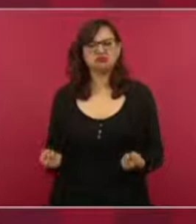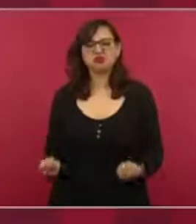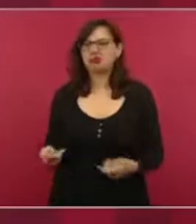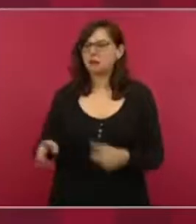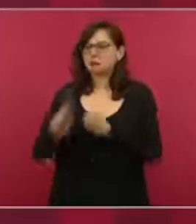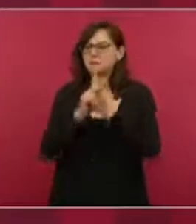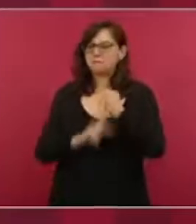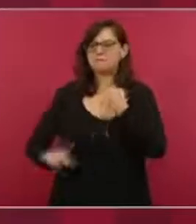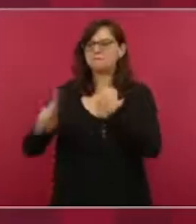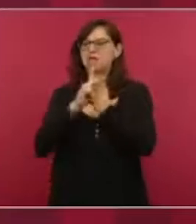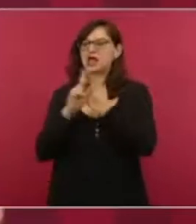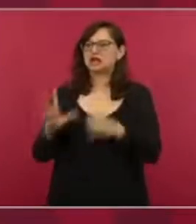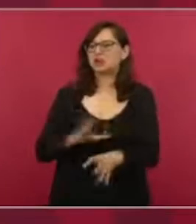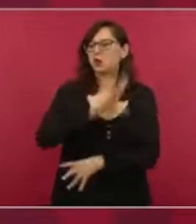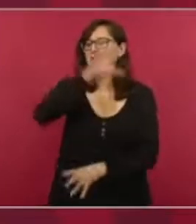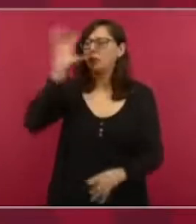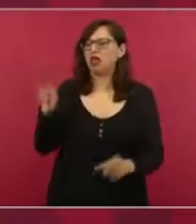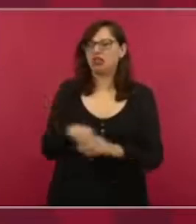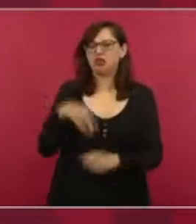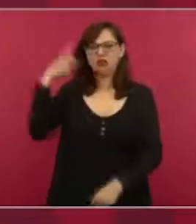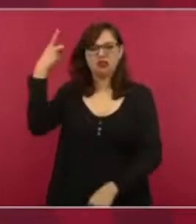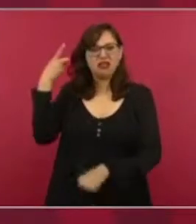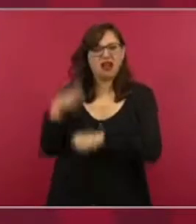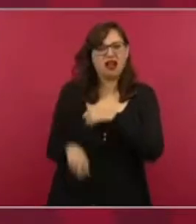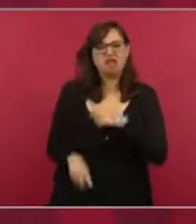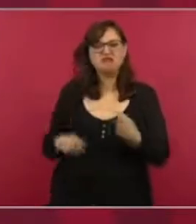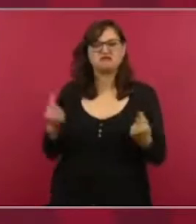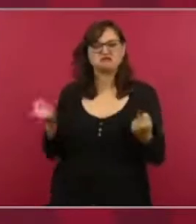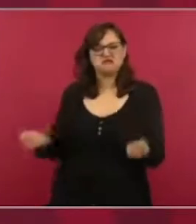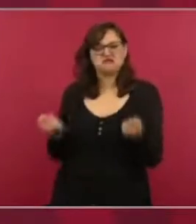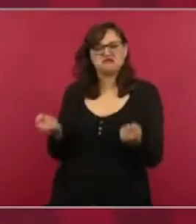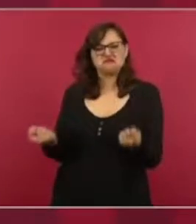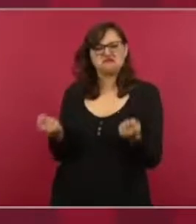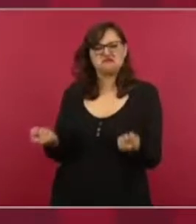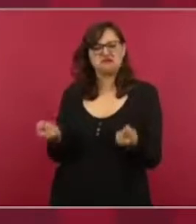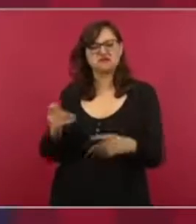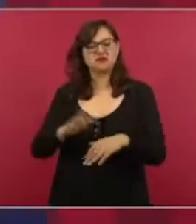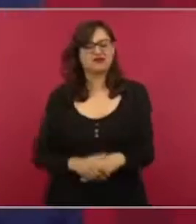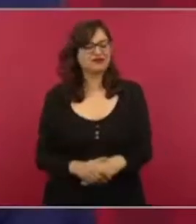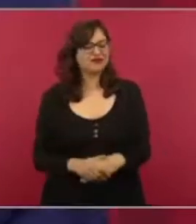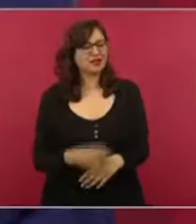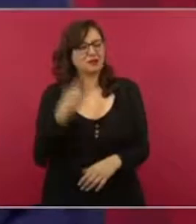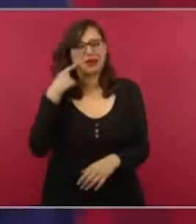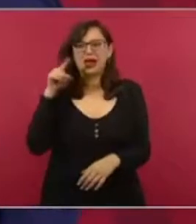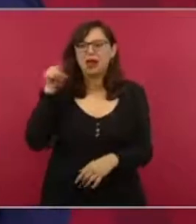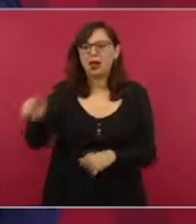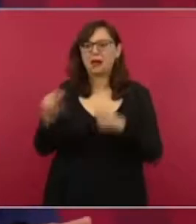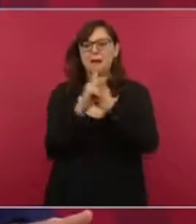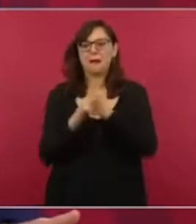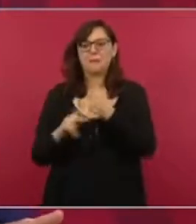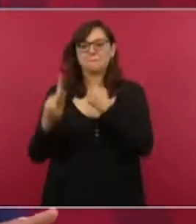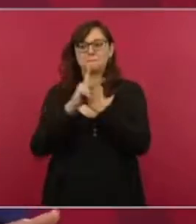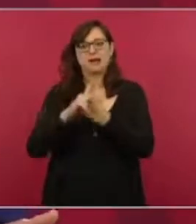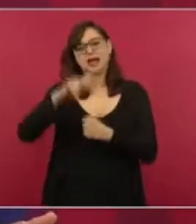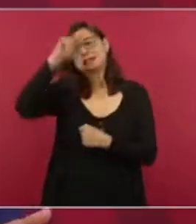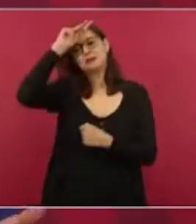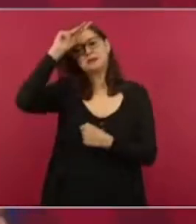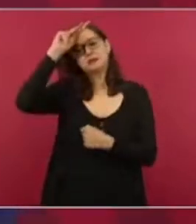¿Cuántos presidentes ha tenido Perú en los últimos 10 años?